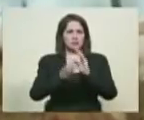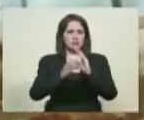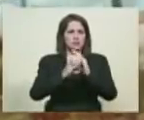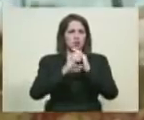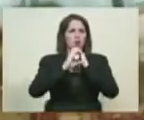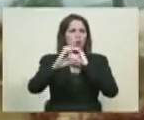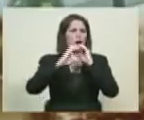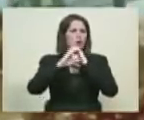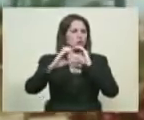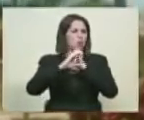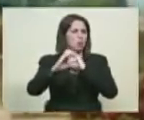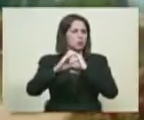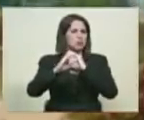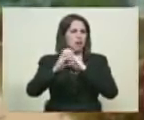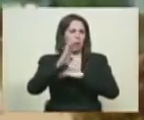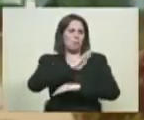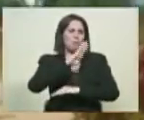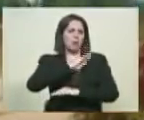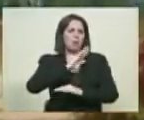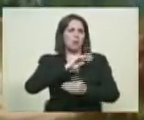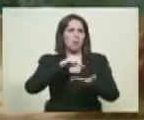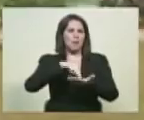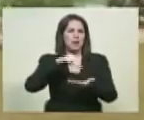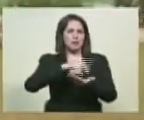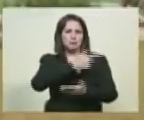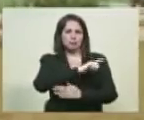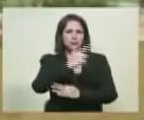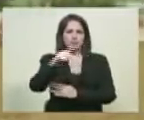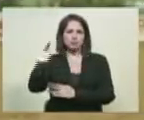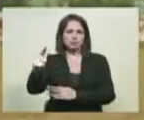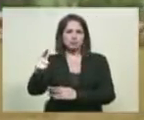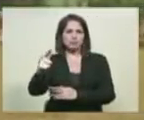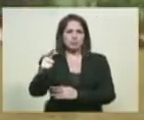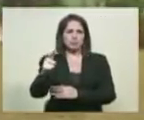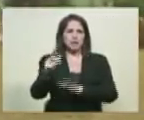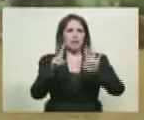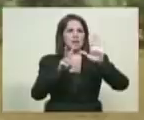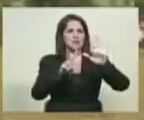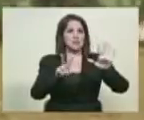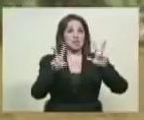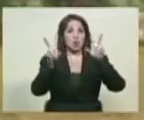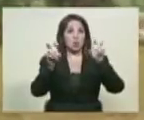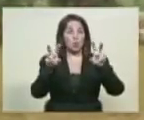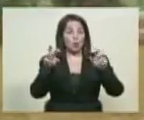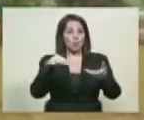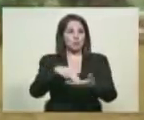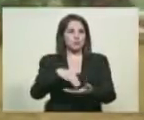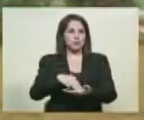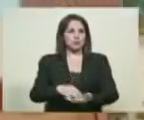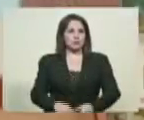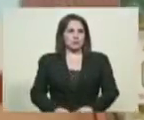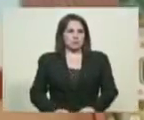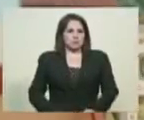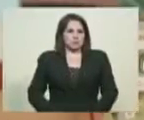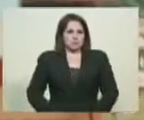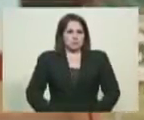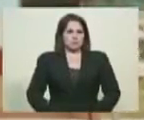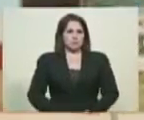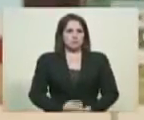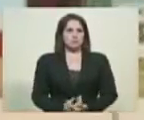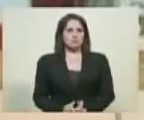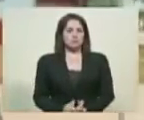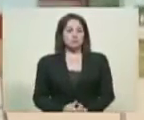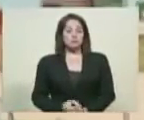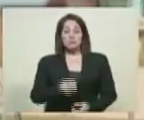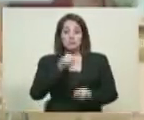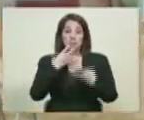Caurimare, a mis vecinos de Macaracuay, de La Carlota, y aquí está nuestro hermoso, a los que